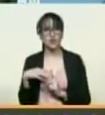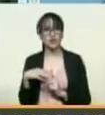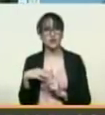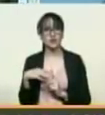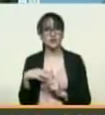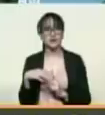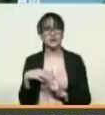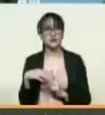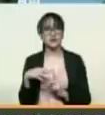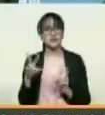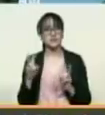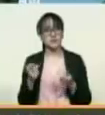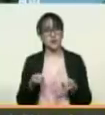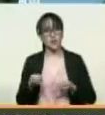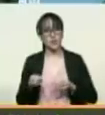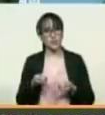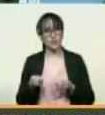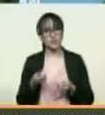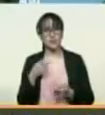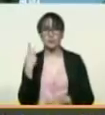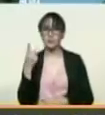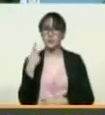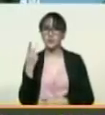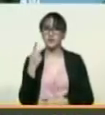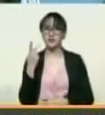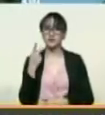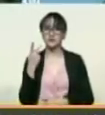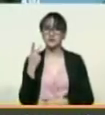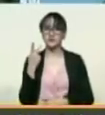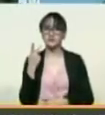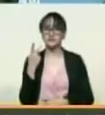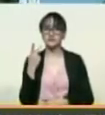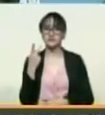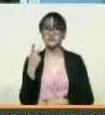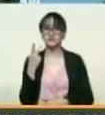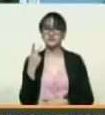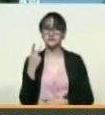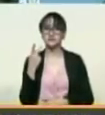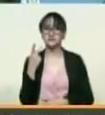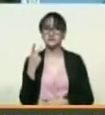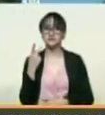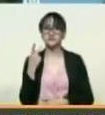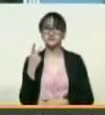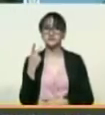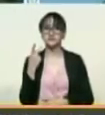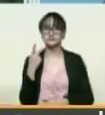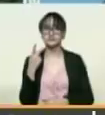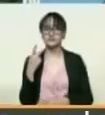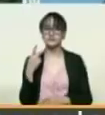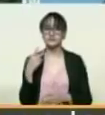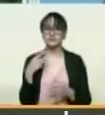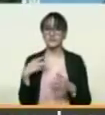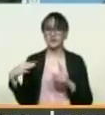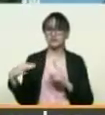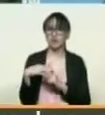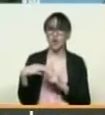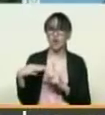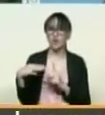vista económico, político, pero mucho más allá, más agresiones